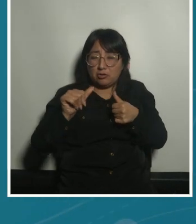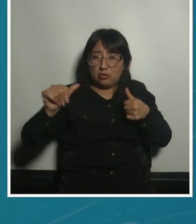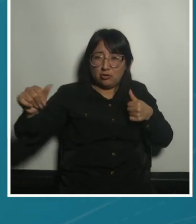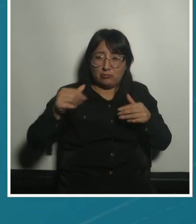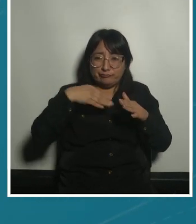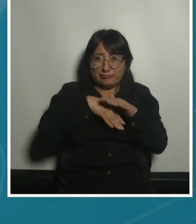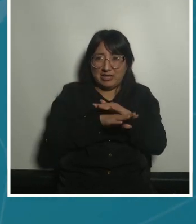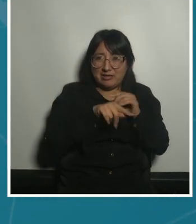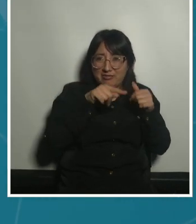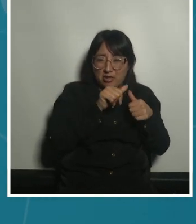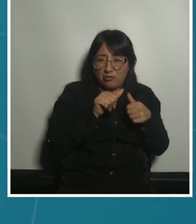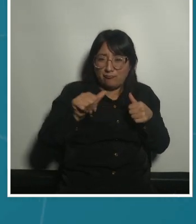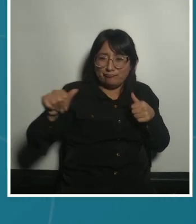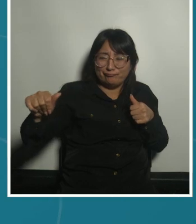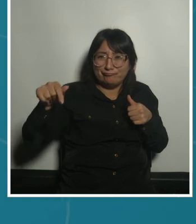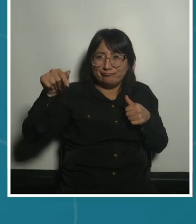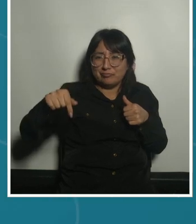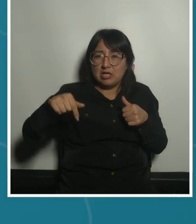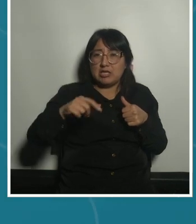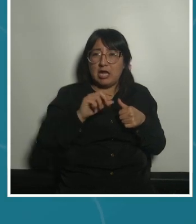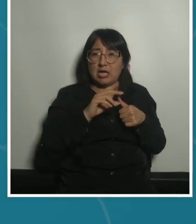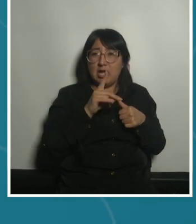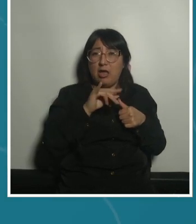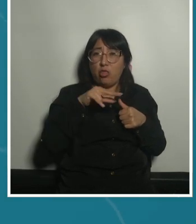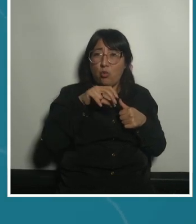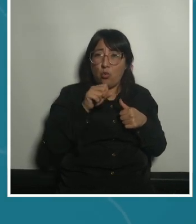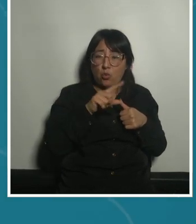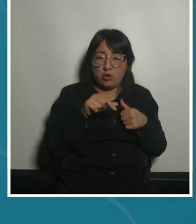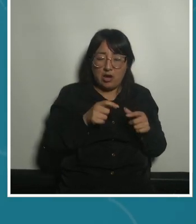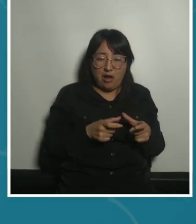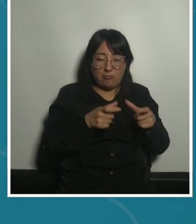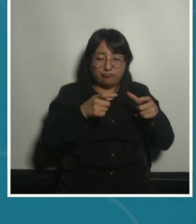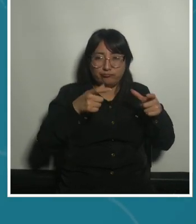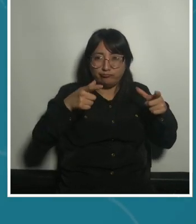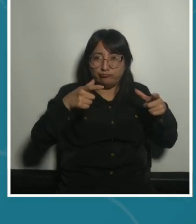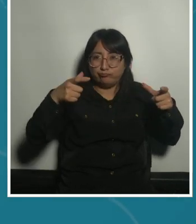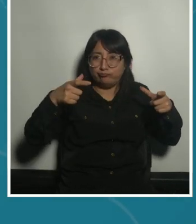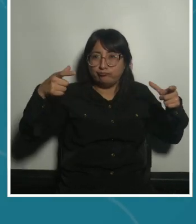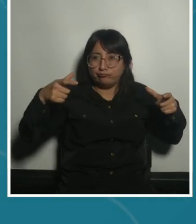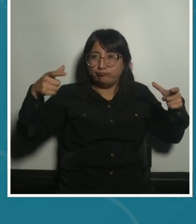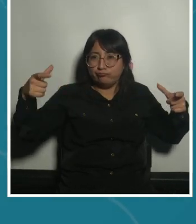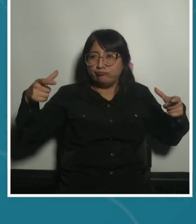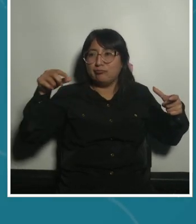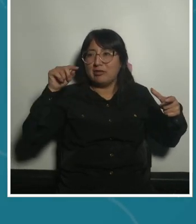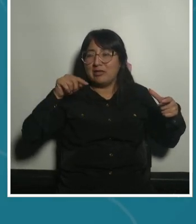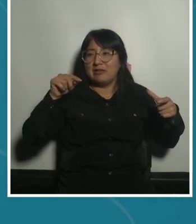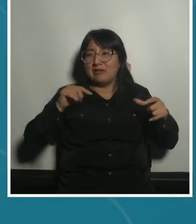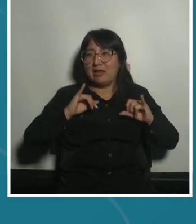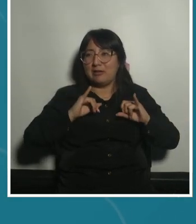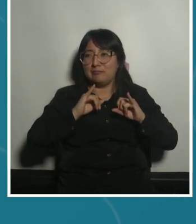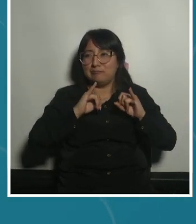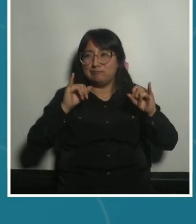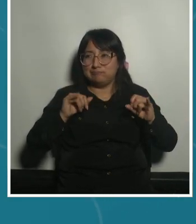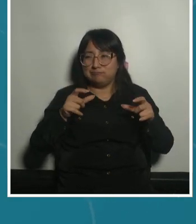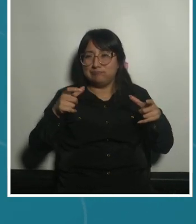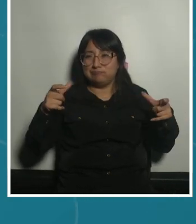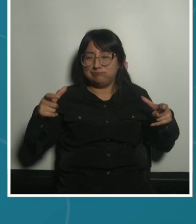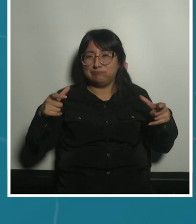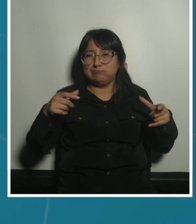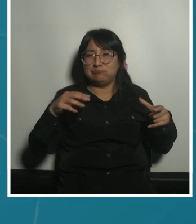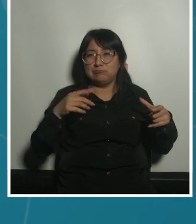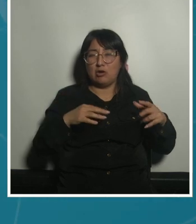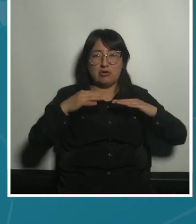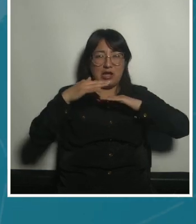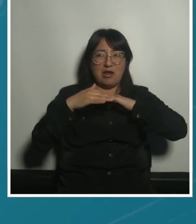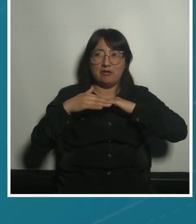interior, donde esas dunas, cuando van evolucionando, van alcanzando un rasgo fisiográfico por excelencia que tenemos en la costa, que es un